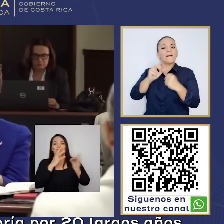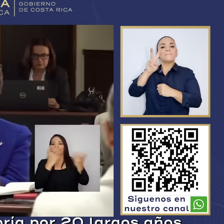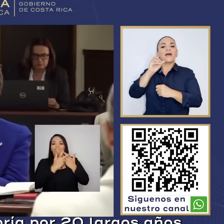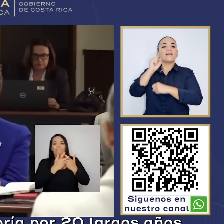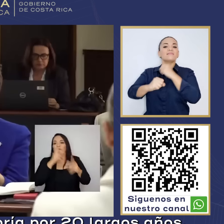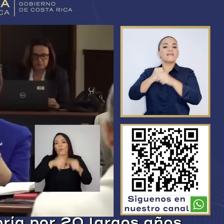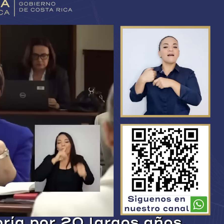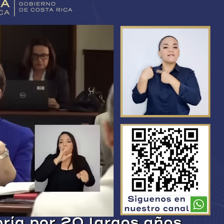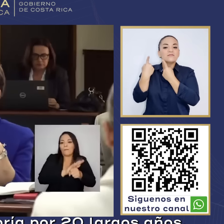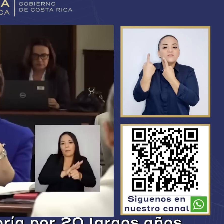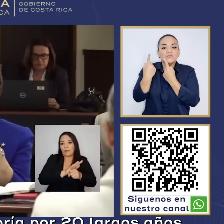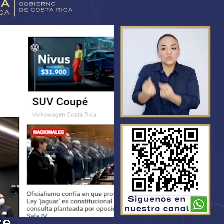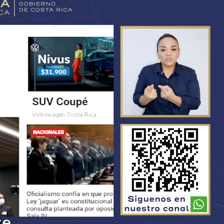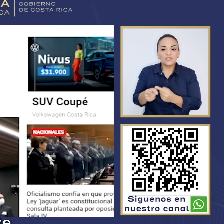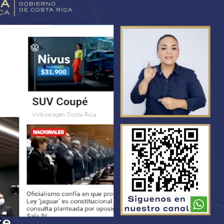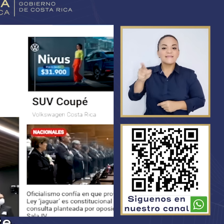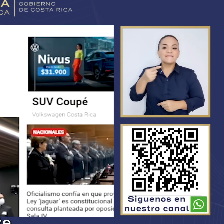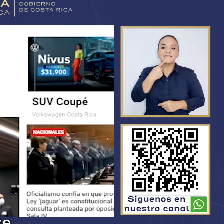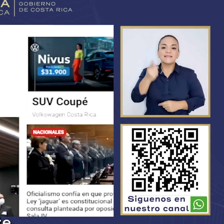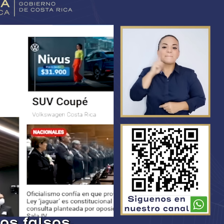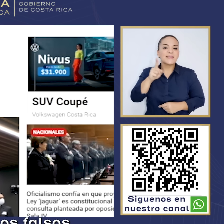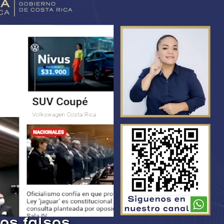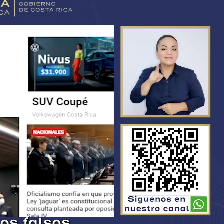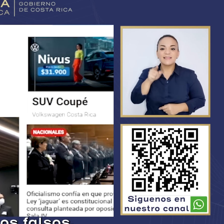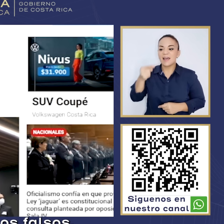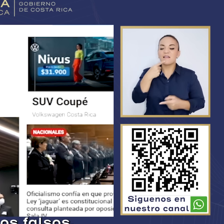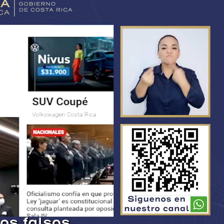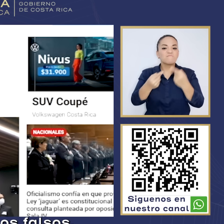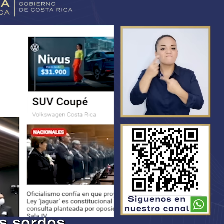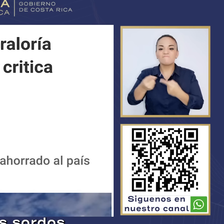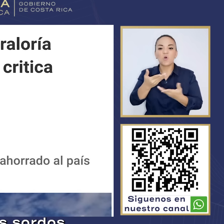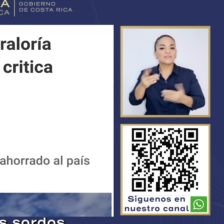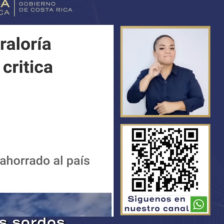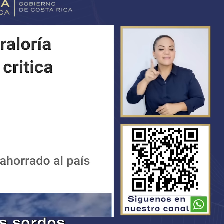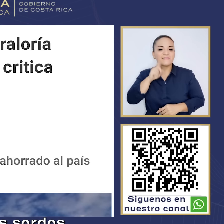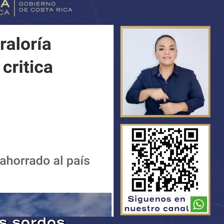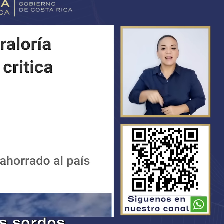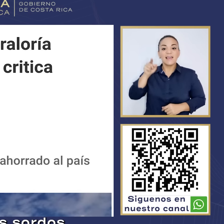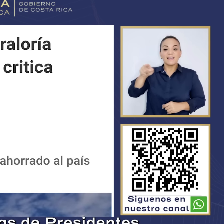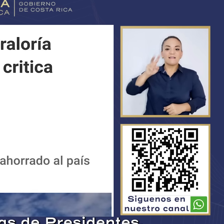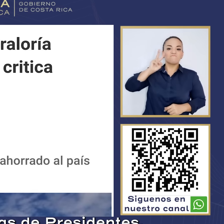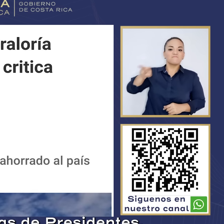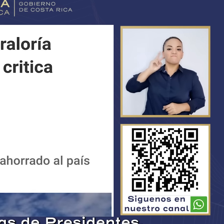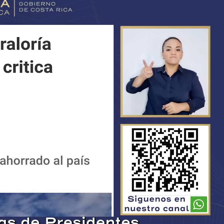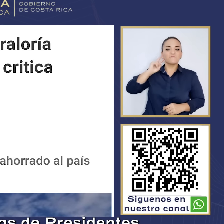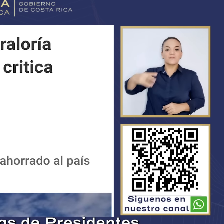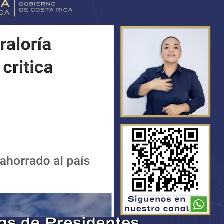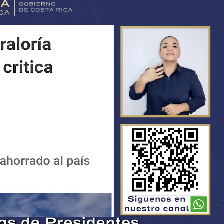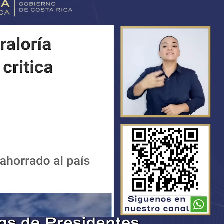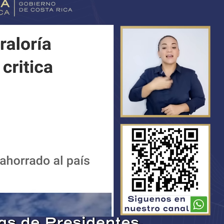20 largos años, miente, da argumentos falsos y pone oídos sordos a las